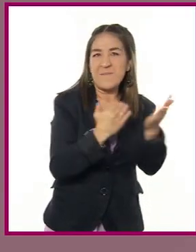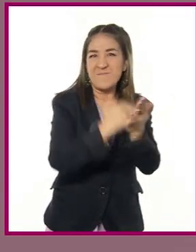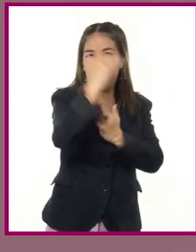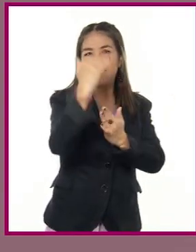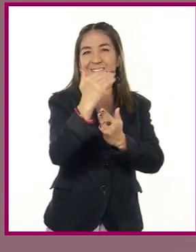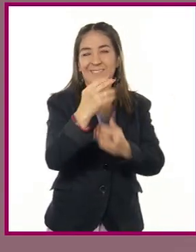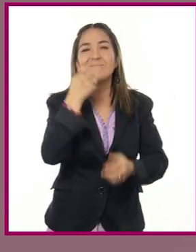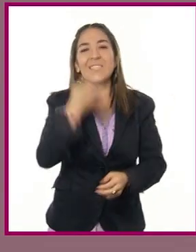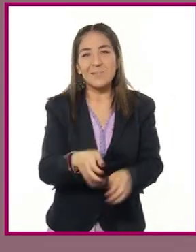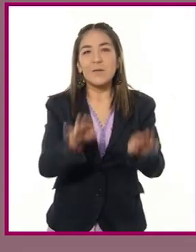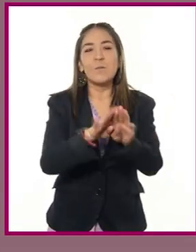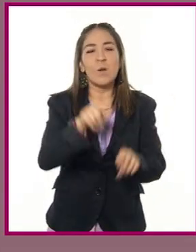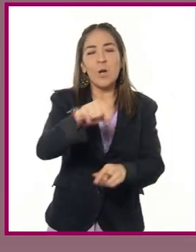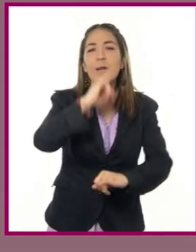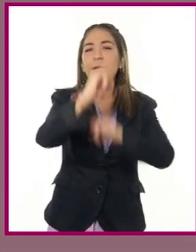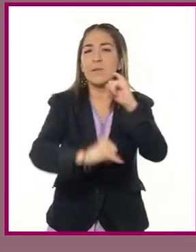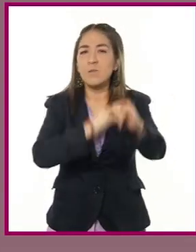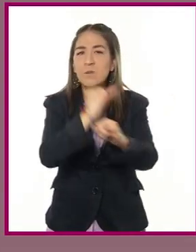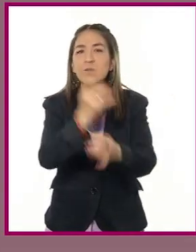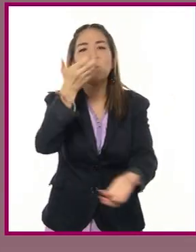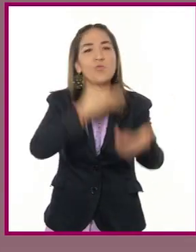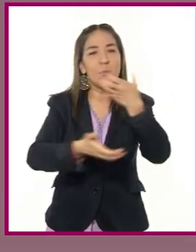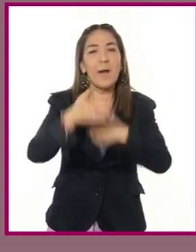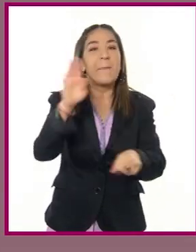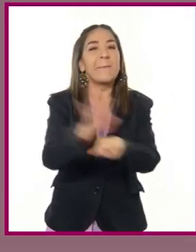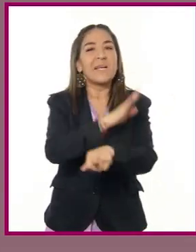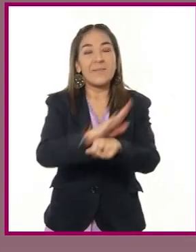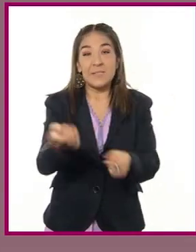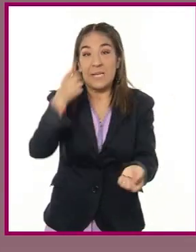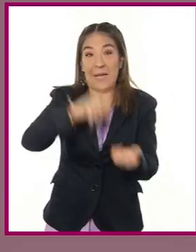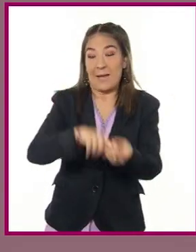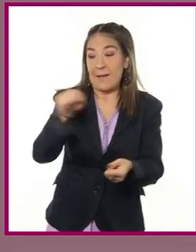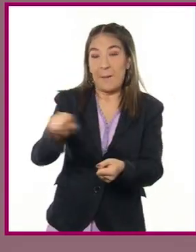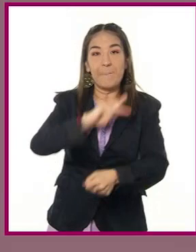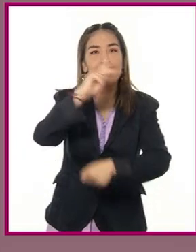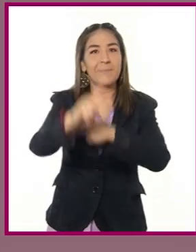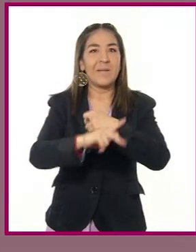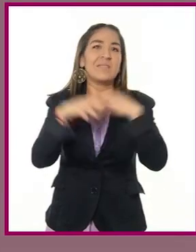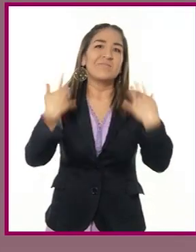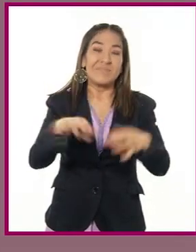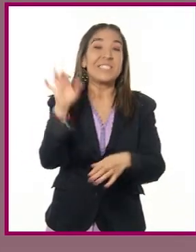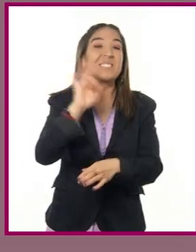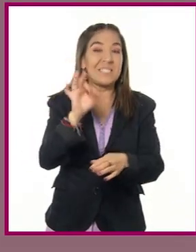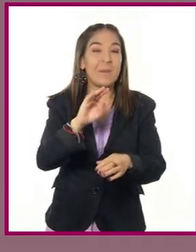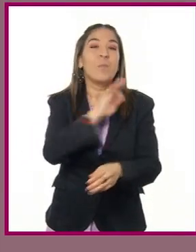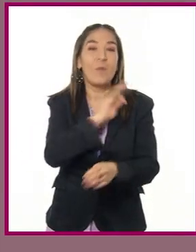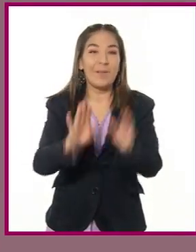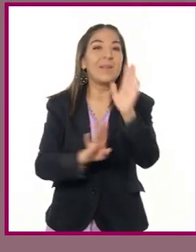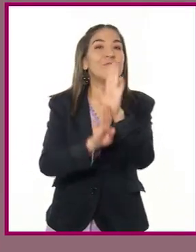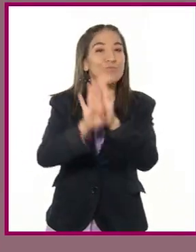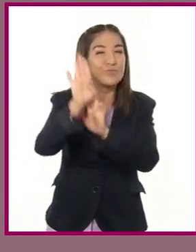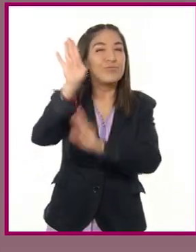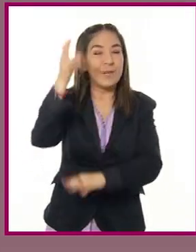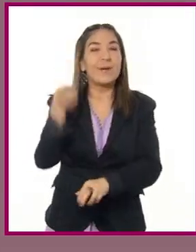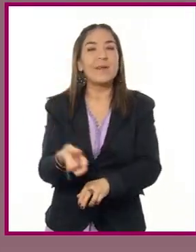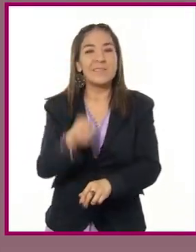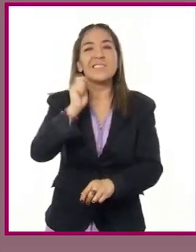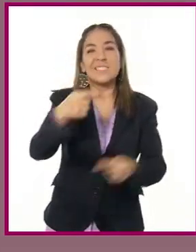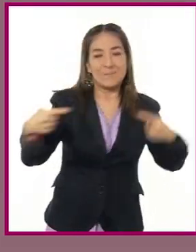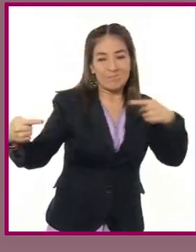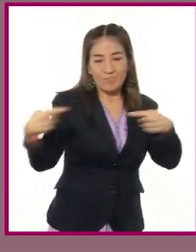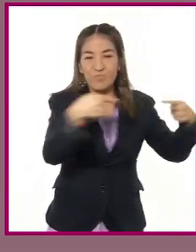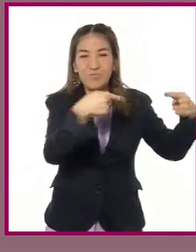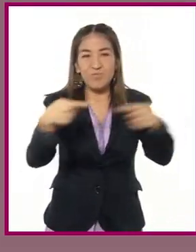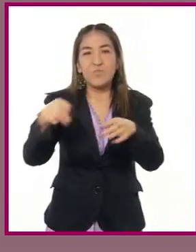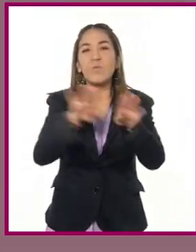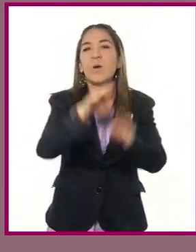desventajas del comercio internacional, que se dan esencialmente en los países en vías de desarrollo, a causa de la competencia desleal entre las